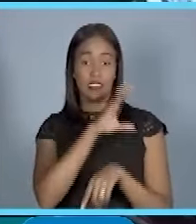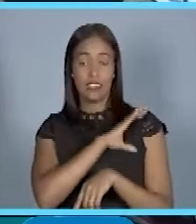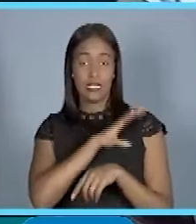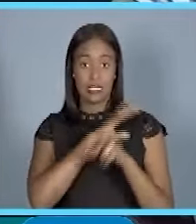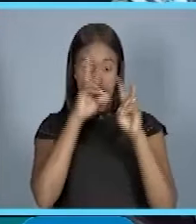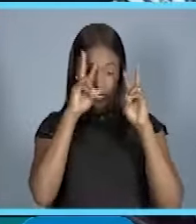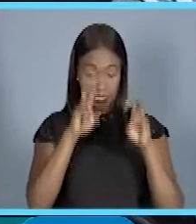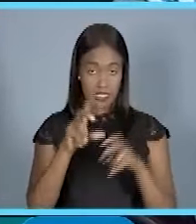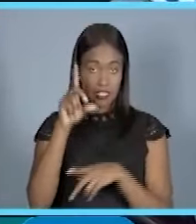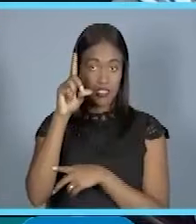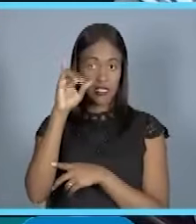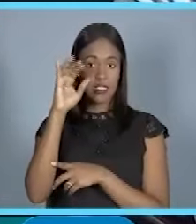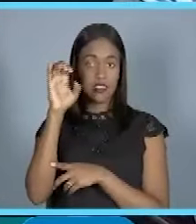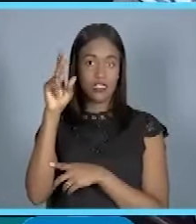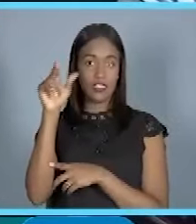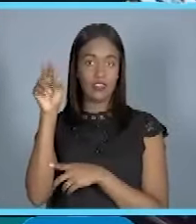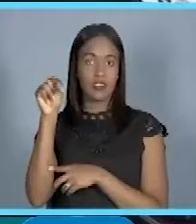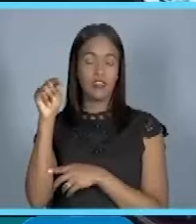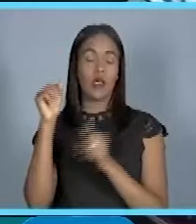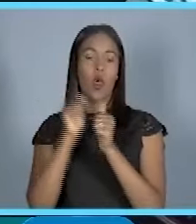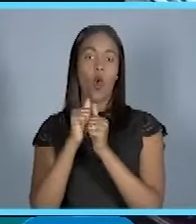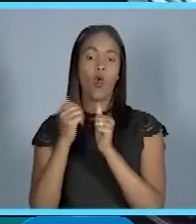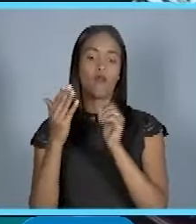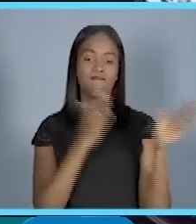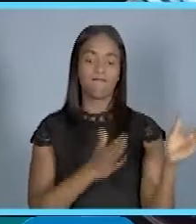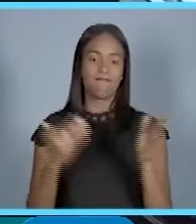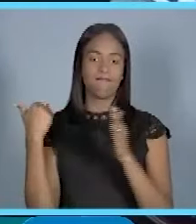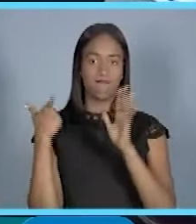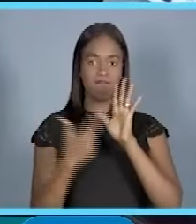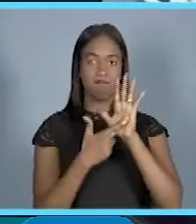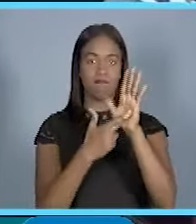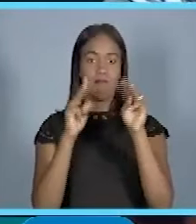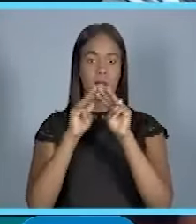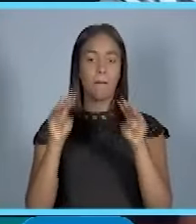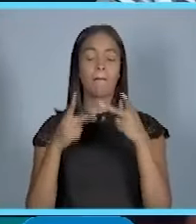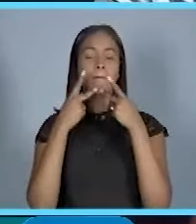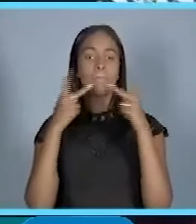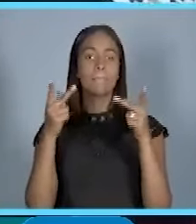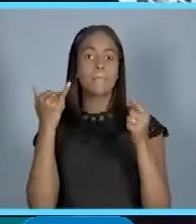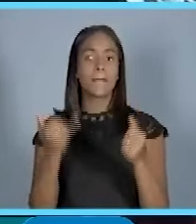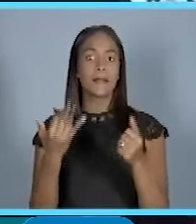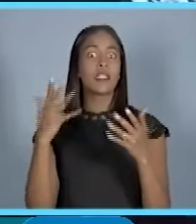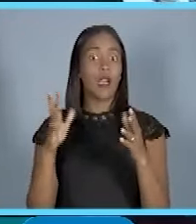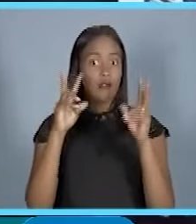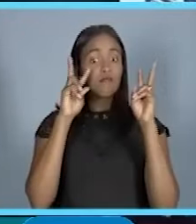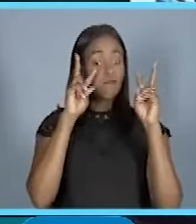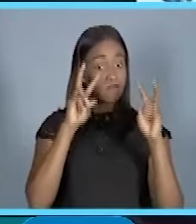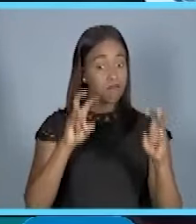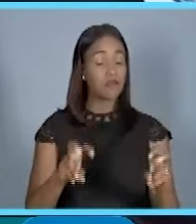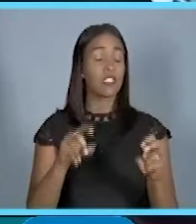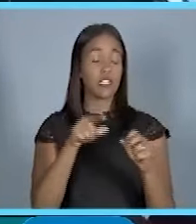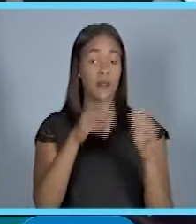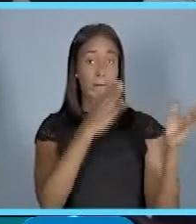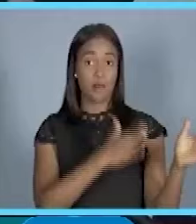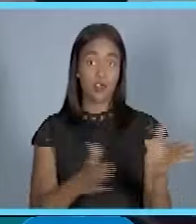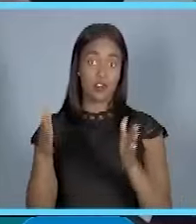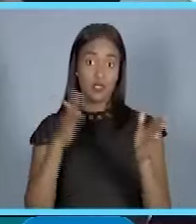bajo la coordinación de representantes del Ministerio Público, están bien avanzados en este proceso